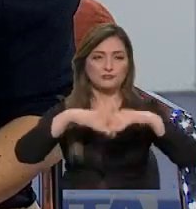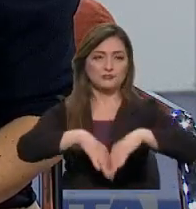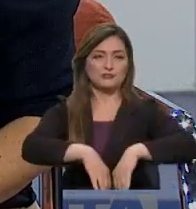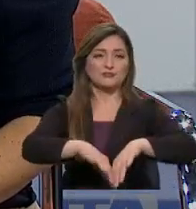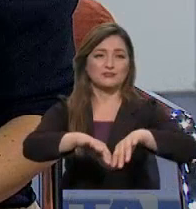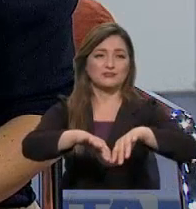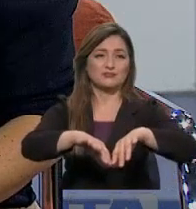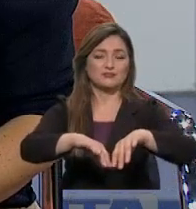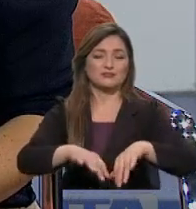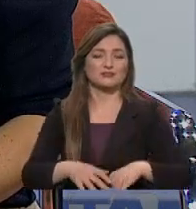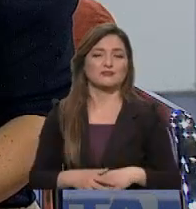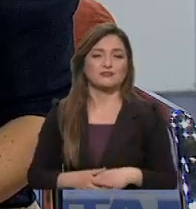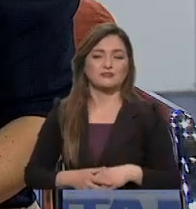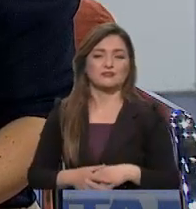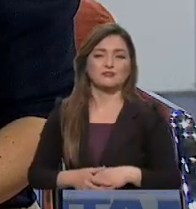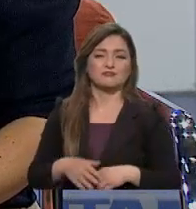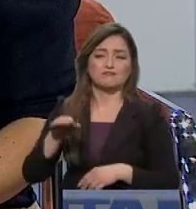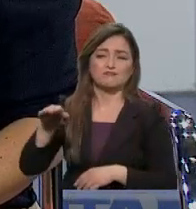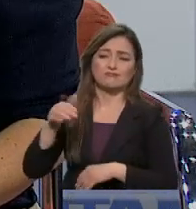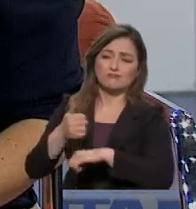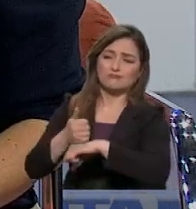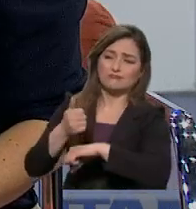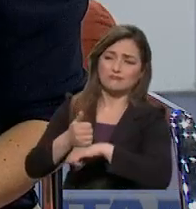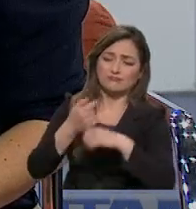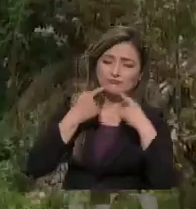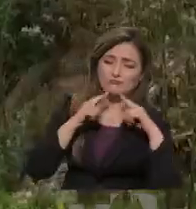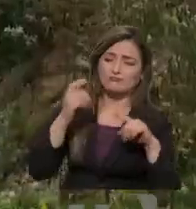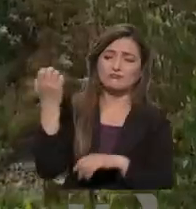e insisten en que se declare la emergencia en este sector.